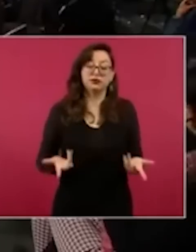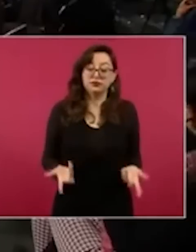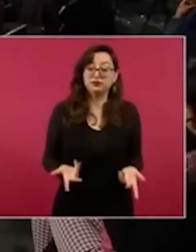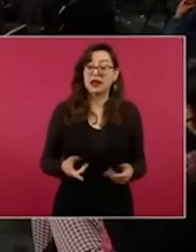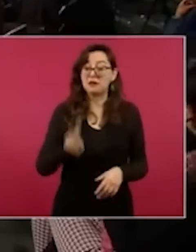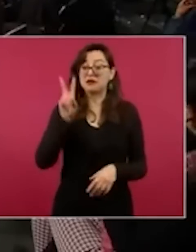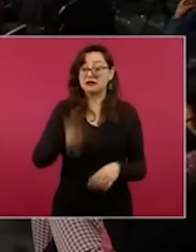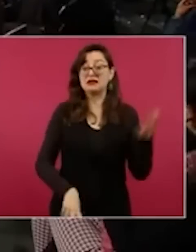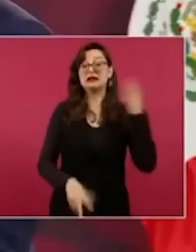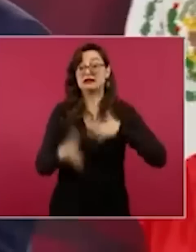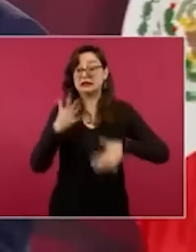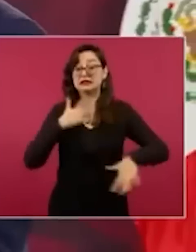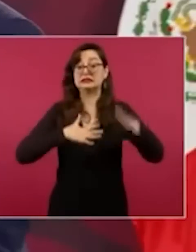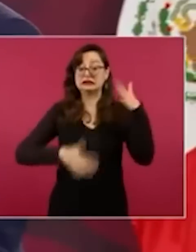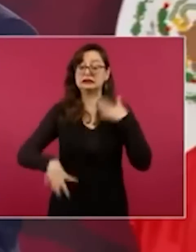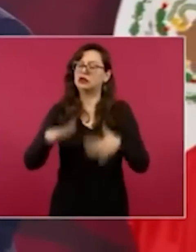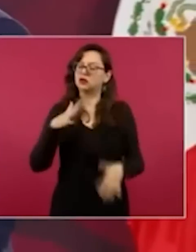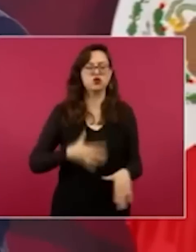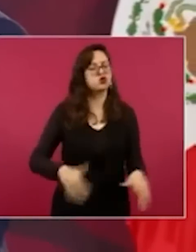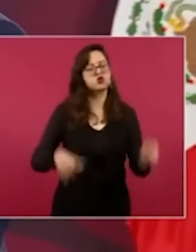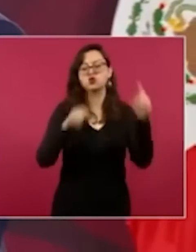fatigas.